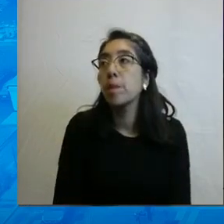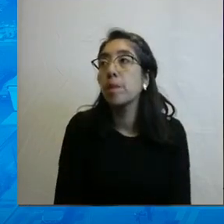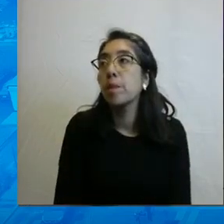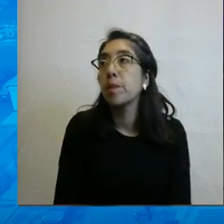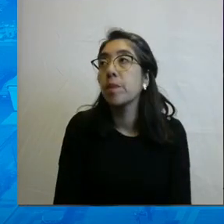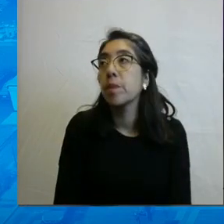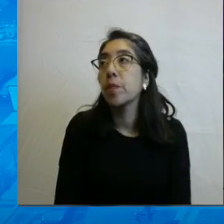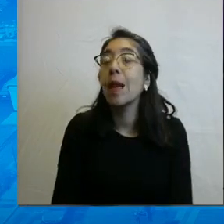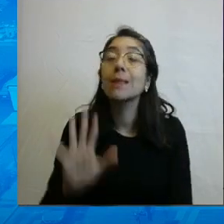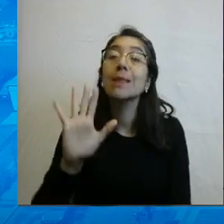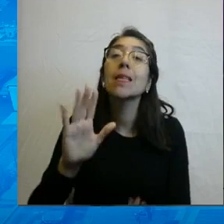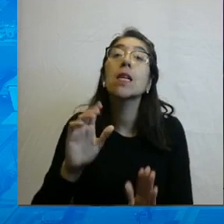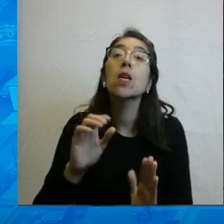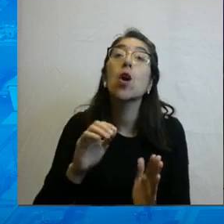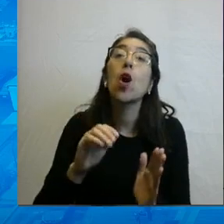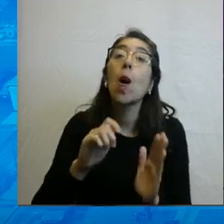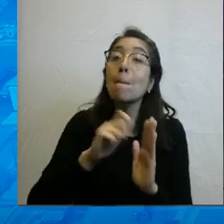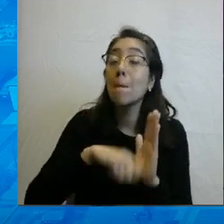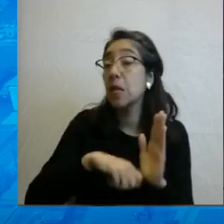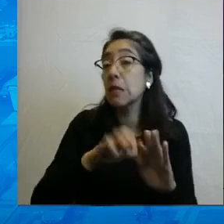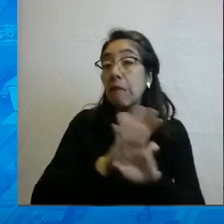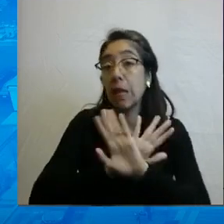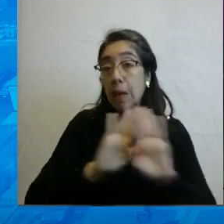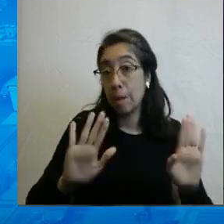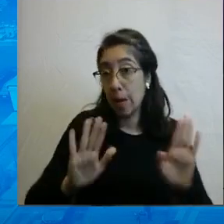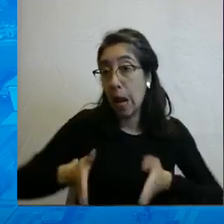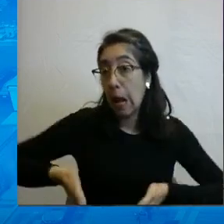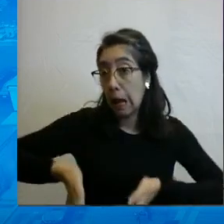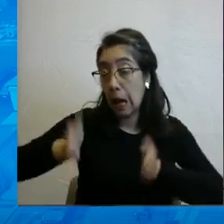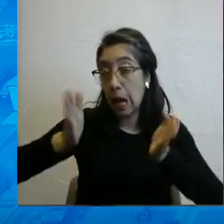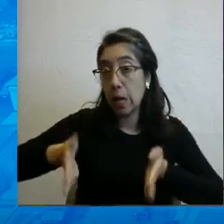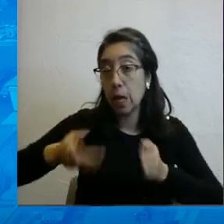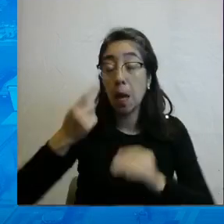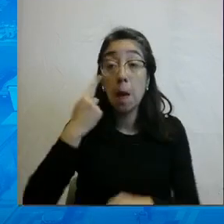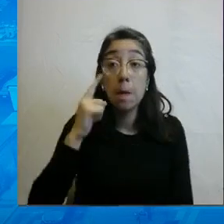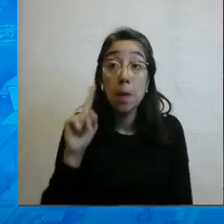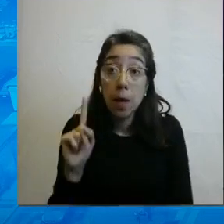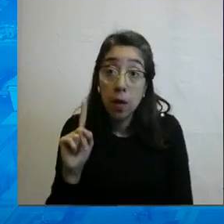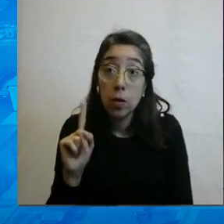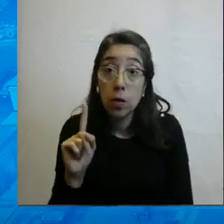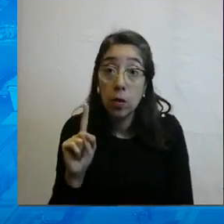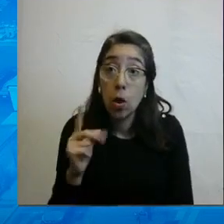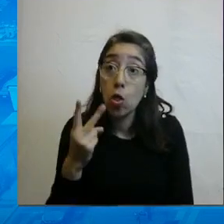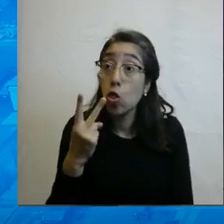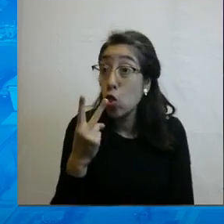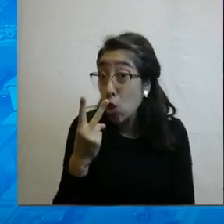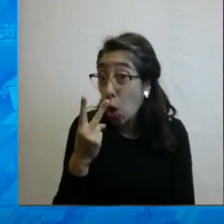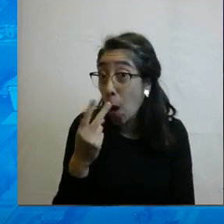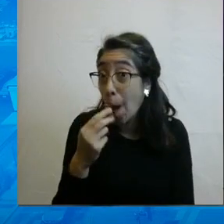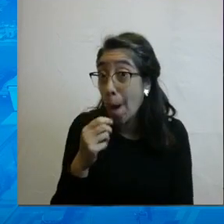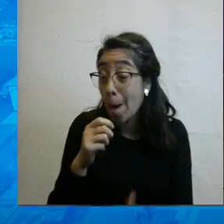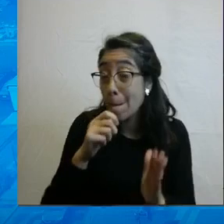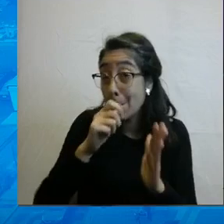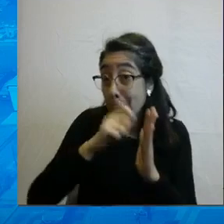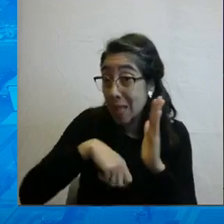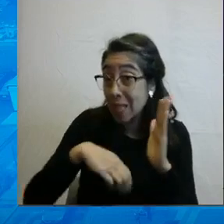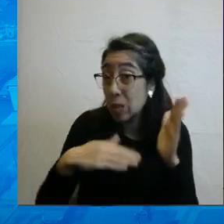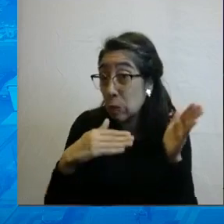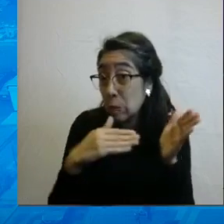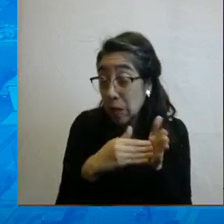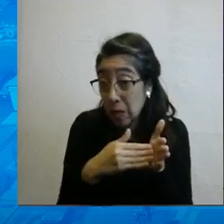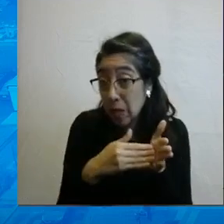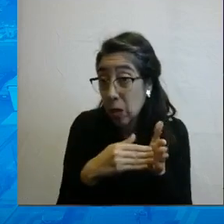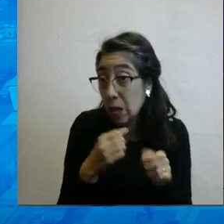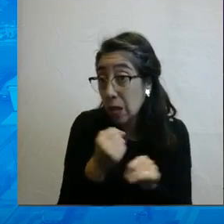en 5 meses se va a terminar la faena. Pero si, como vemos nosotros, que está 2 meses parada el